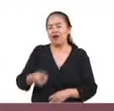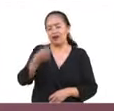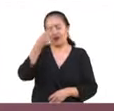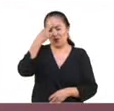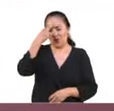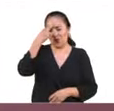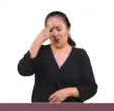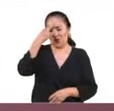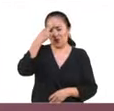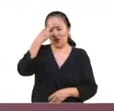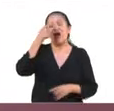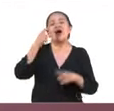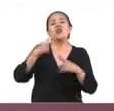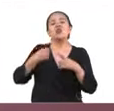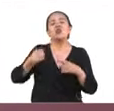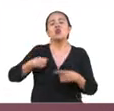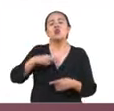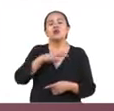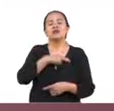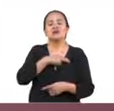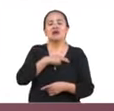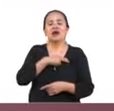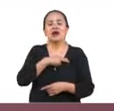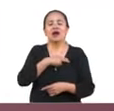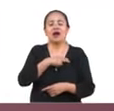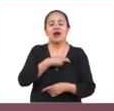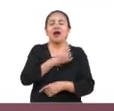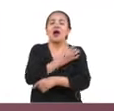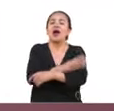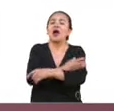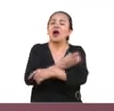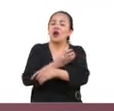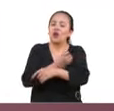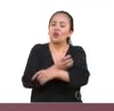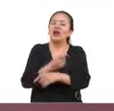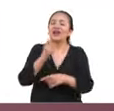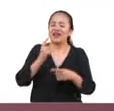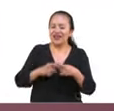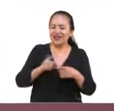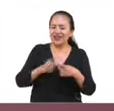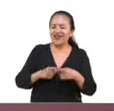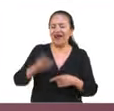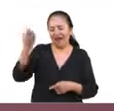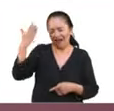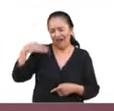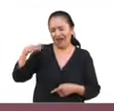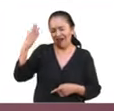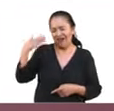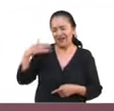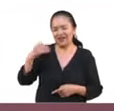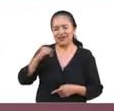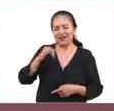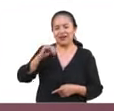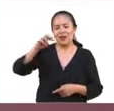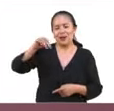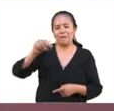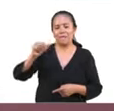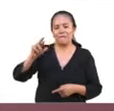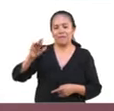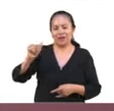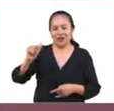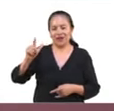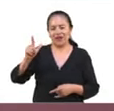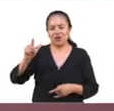querida compañera que arrancó el programa con nuestro compañero Javier May, me refiero a María Luisa